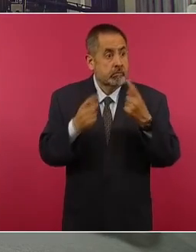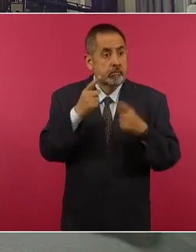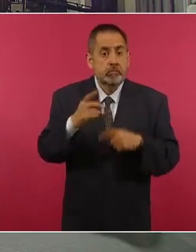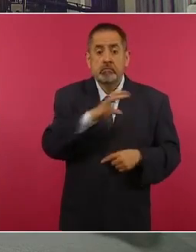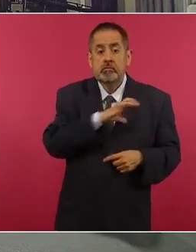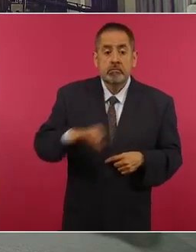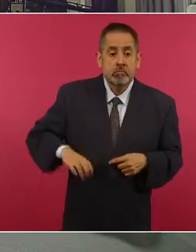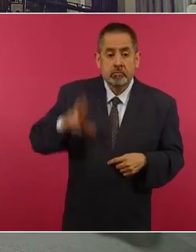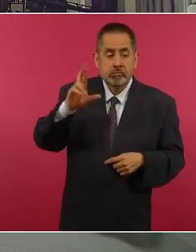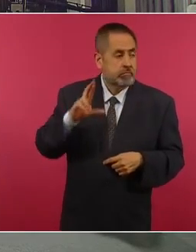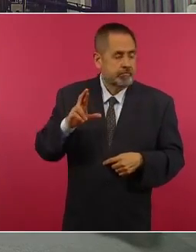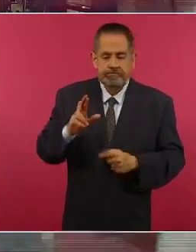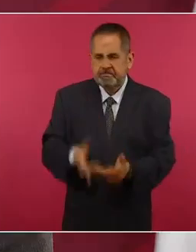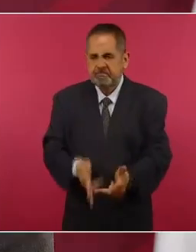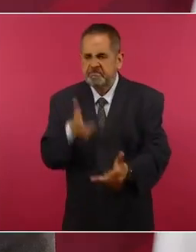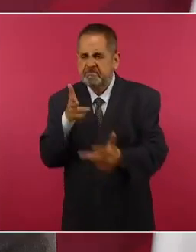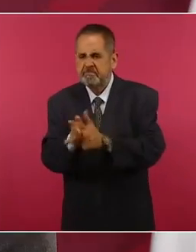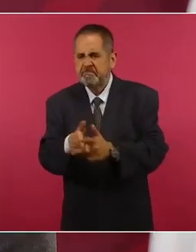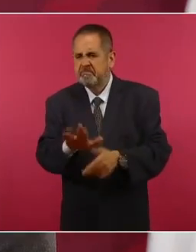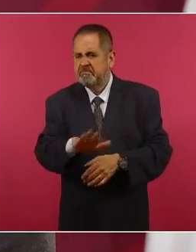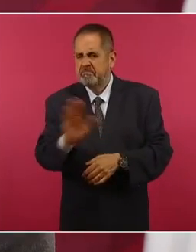candidatos.